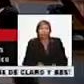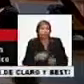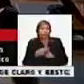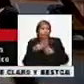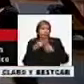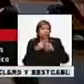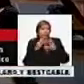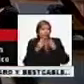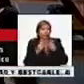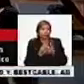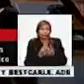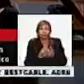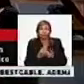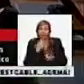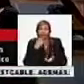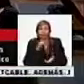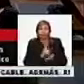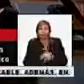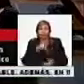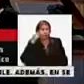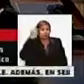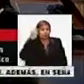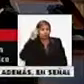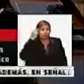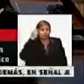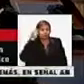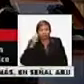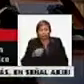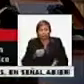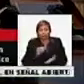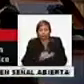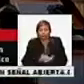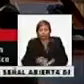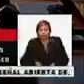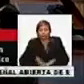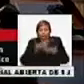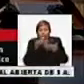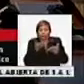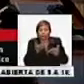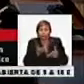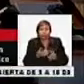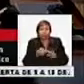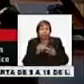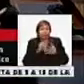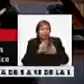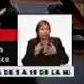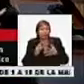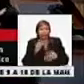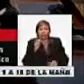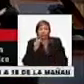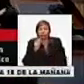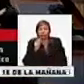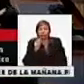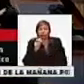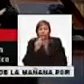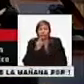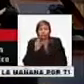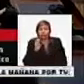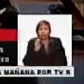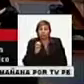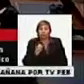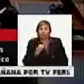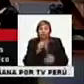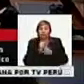certámenes en torno a la evolución de las ideas políticas, poniendo énfasis en la tesis ayalatorriana sobre